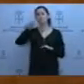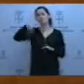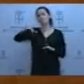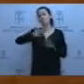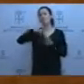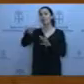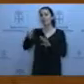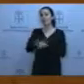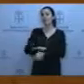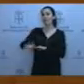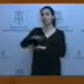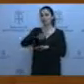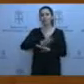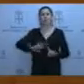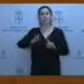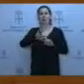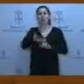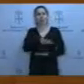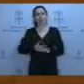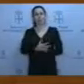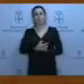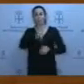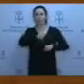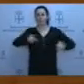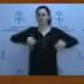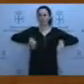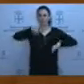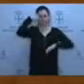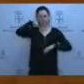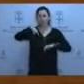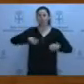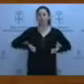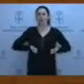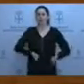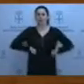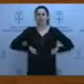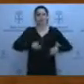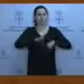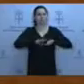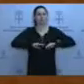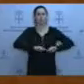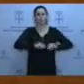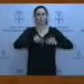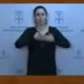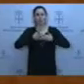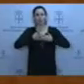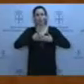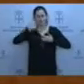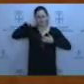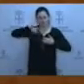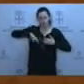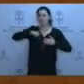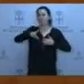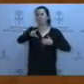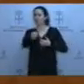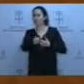encontrado de todo. Y gente normal. Gente que sabe lo que cuesta pelear las cosas, sabe lo que cuesta tener derecho a